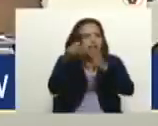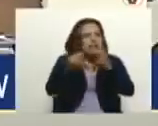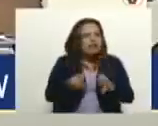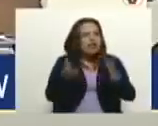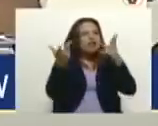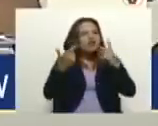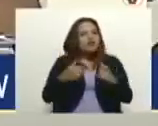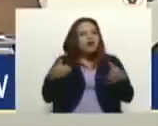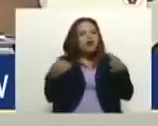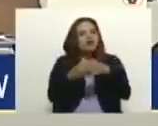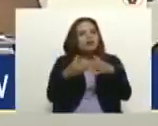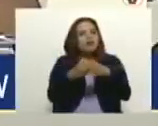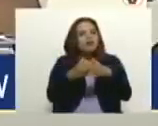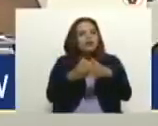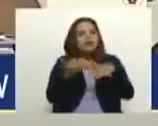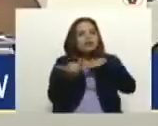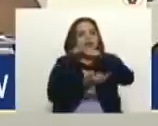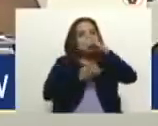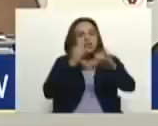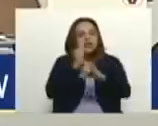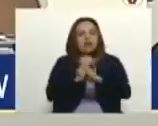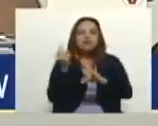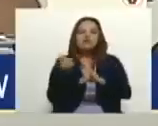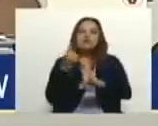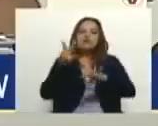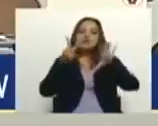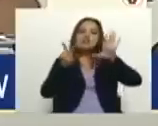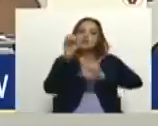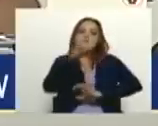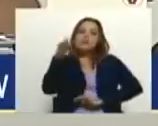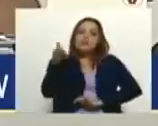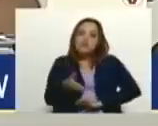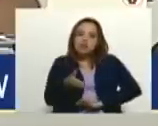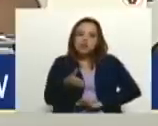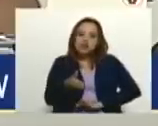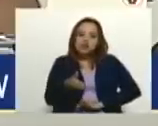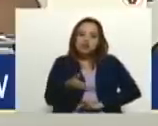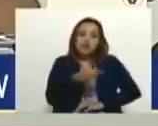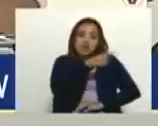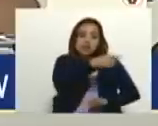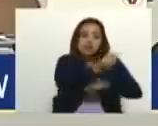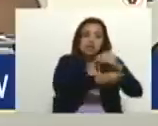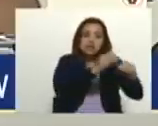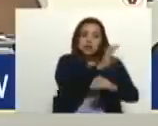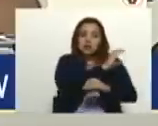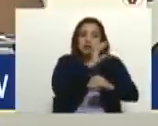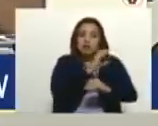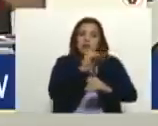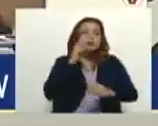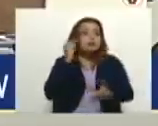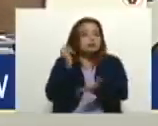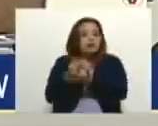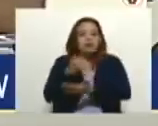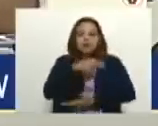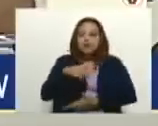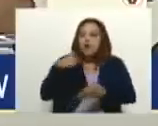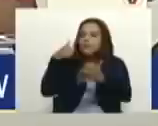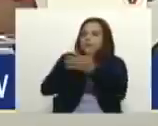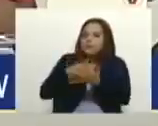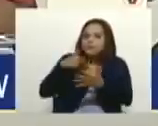los organismos de inteligencia, menos del 7% de la droga que se produce en Colombia. Y mire que nosotros le damos palo aquí. Ahorita, por